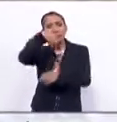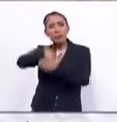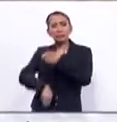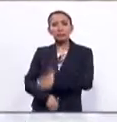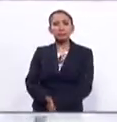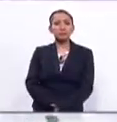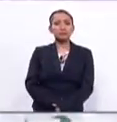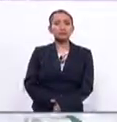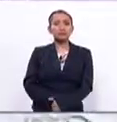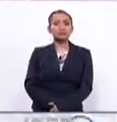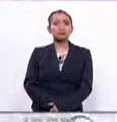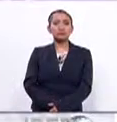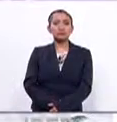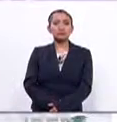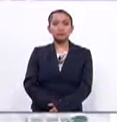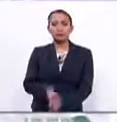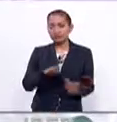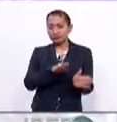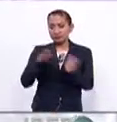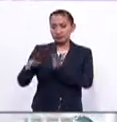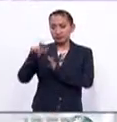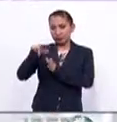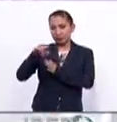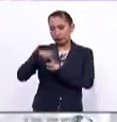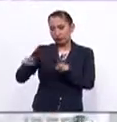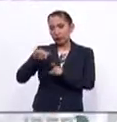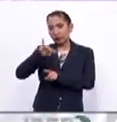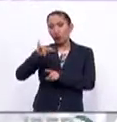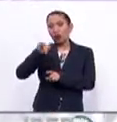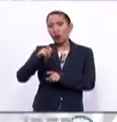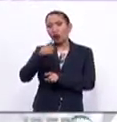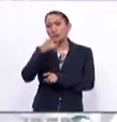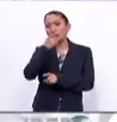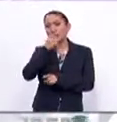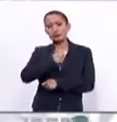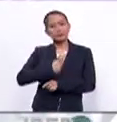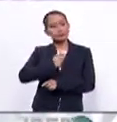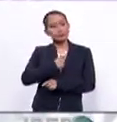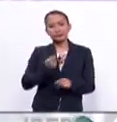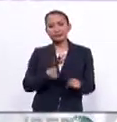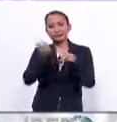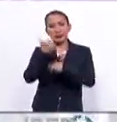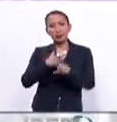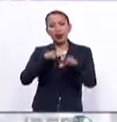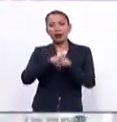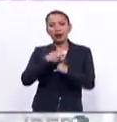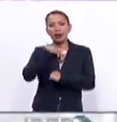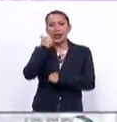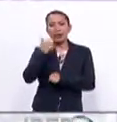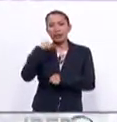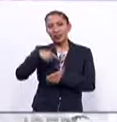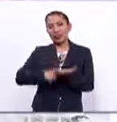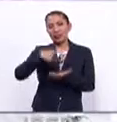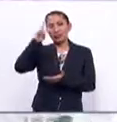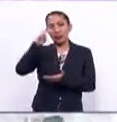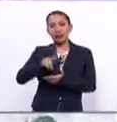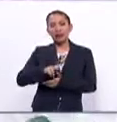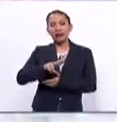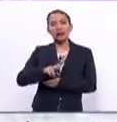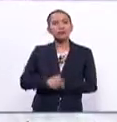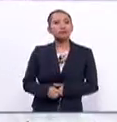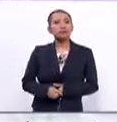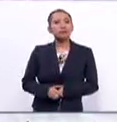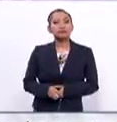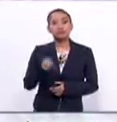derrota. Y del otro lado de la moneda, Juan Guaidó lamentó la expulsión del embajador alemán en Venezuela, Daniel